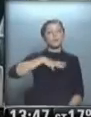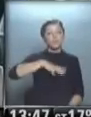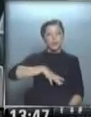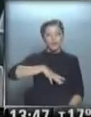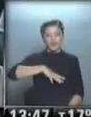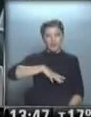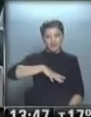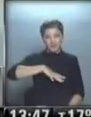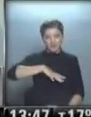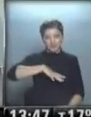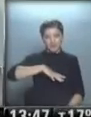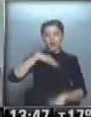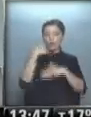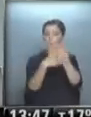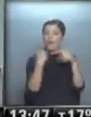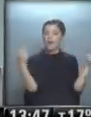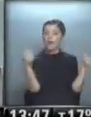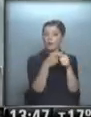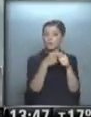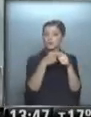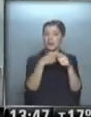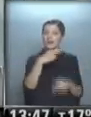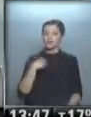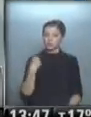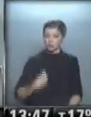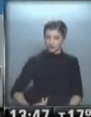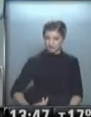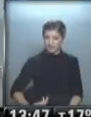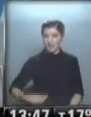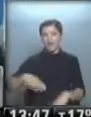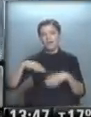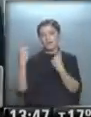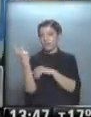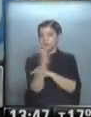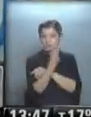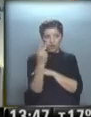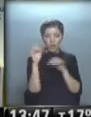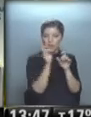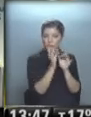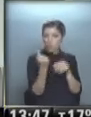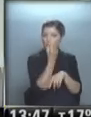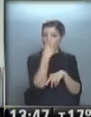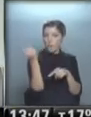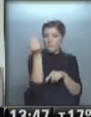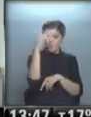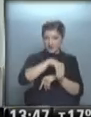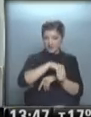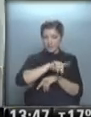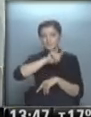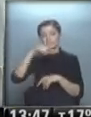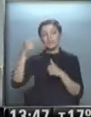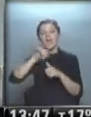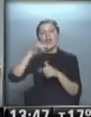estar jugando frente a Suecia Así que se eliminan entre ellos uno de los dos se queda